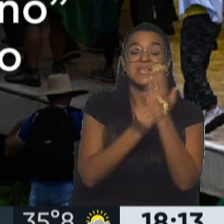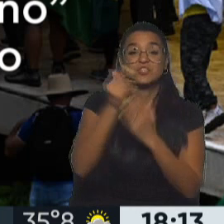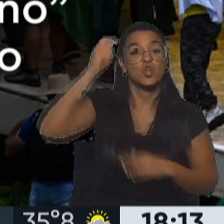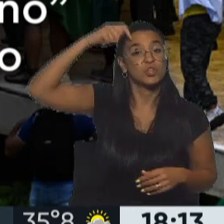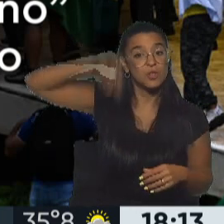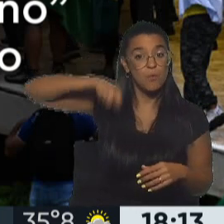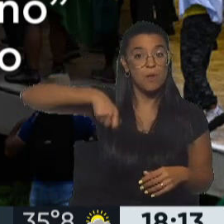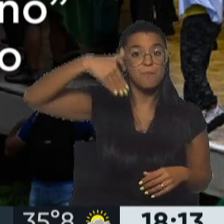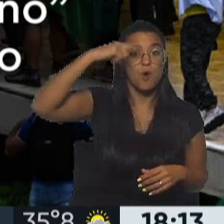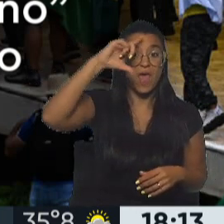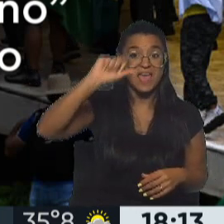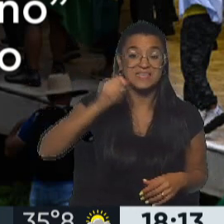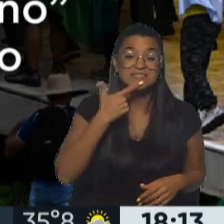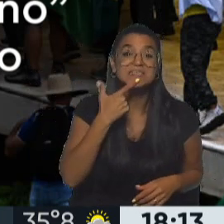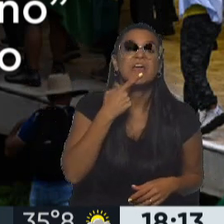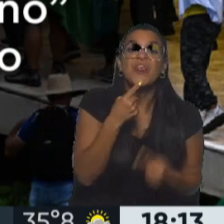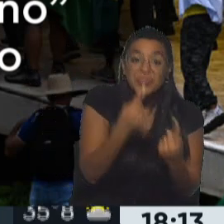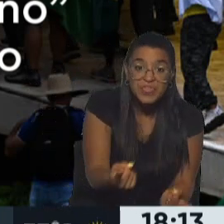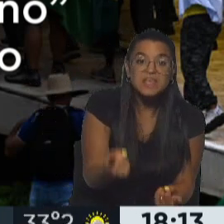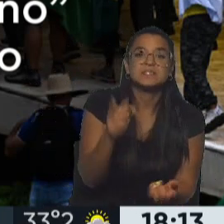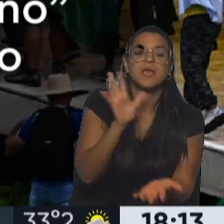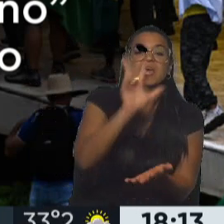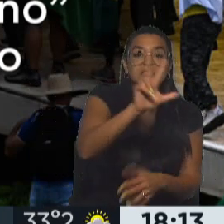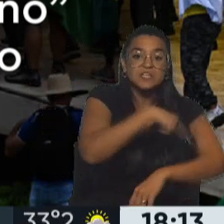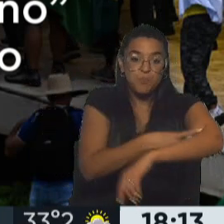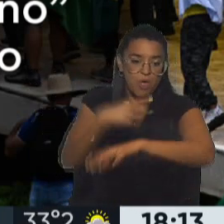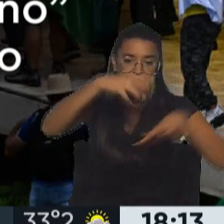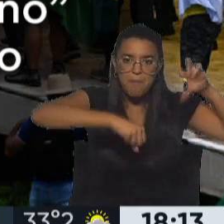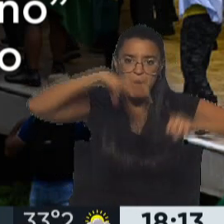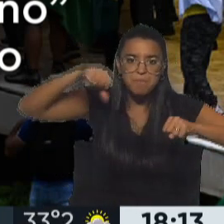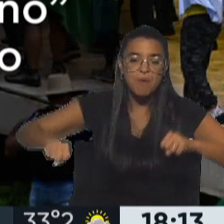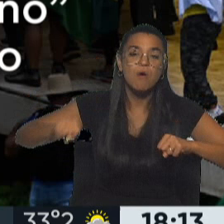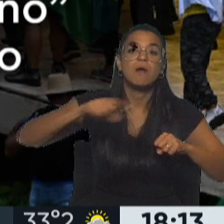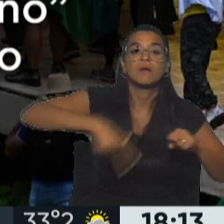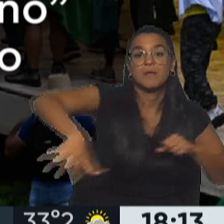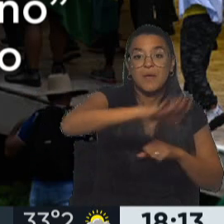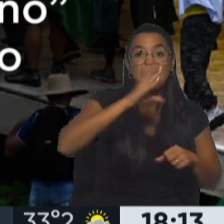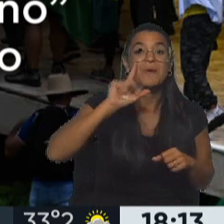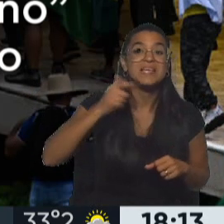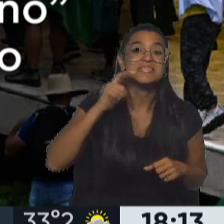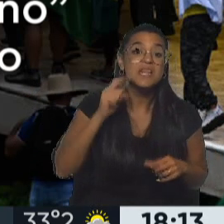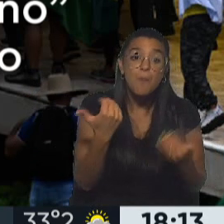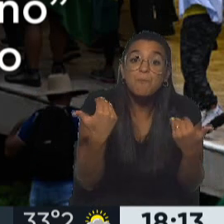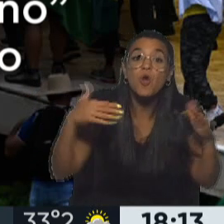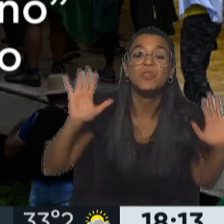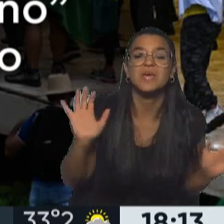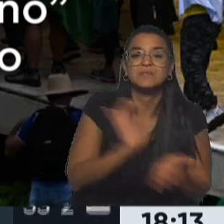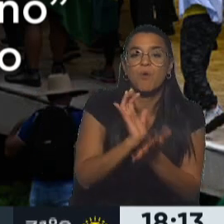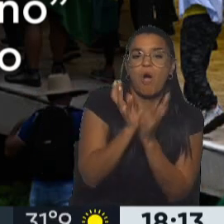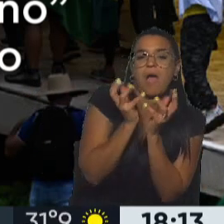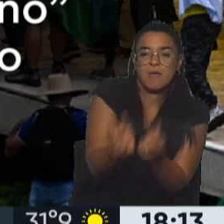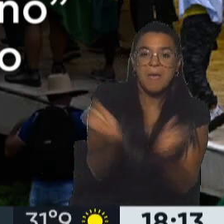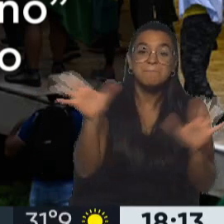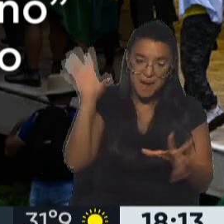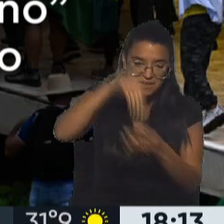del tribunal Alexander de moraes señala que el asalto a los tres poderes en Brasilia solo podía darse con la anuncia e incluso